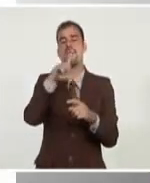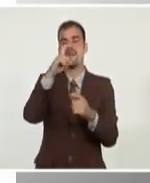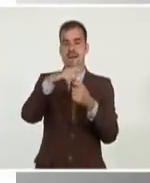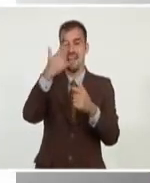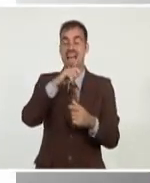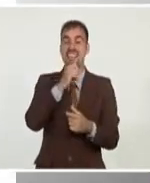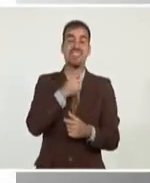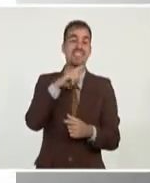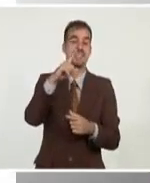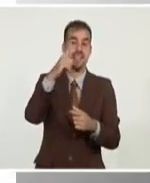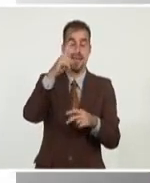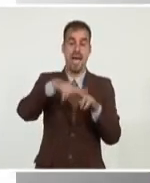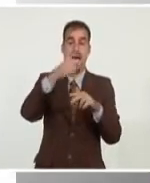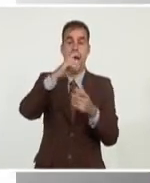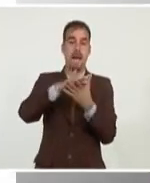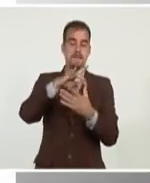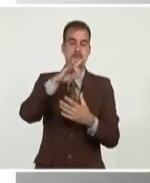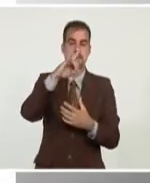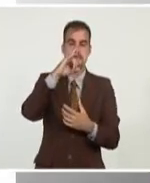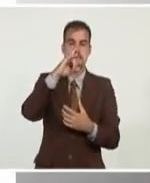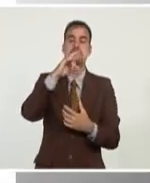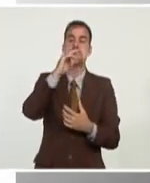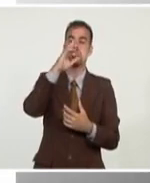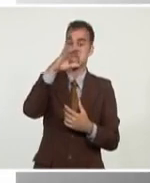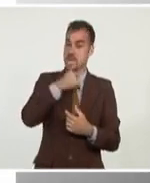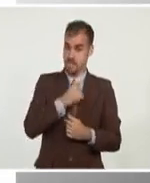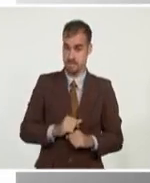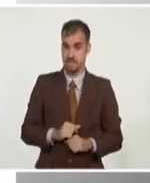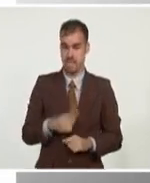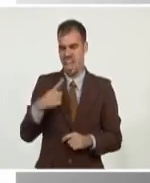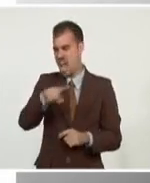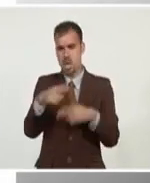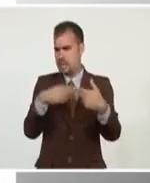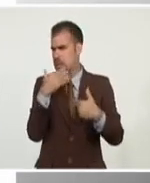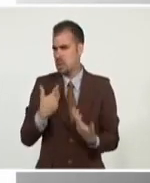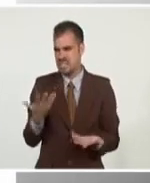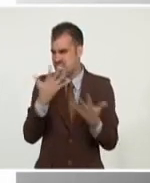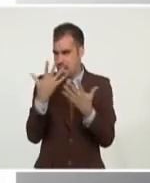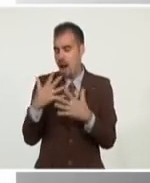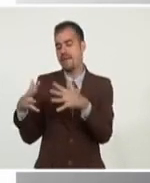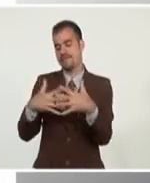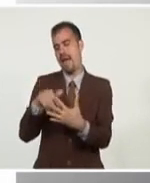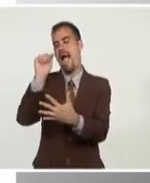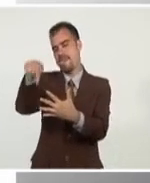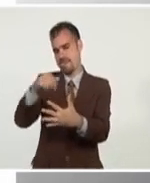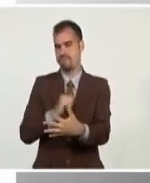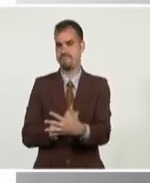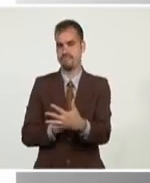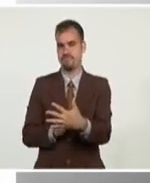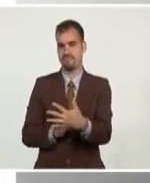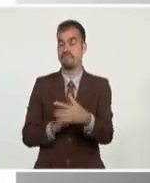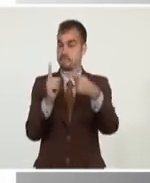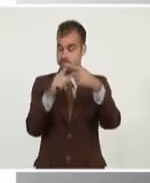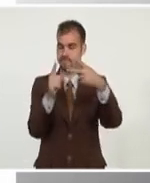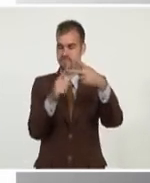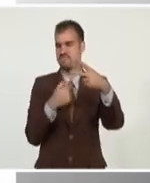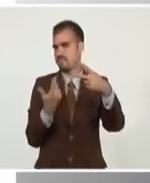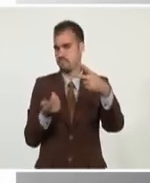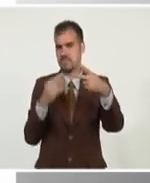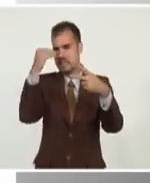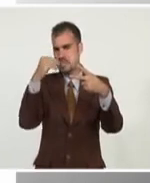no convencional que recogen en sus manuales las Fuerzas Armadas de los Estados Unidos. Esa es la primera idea. Segundo, el prestigio o